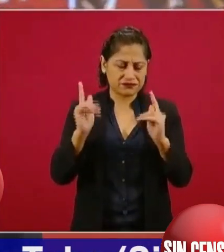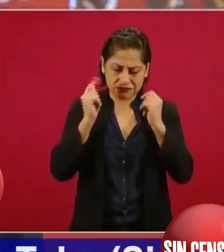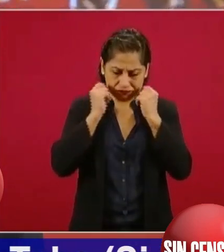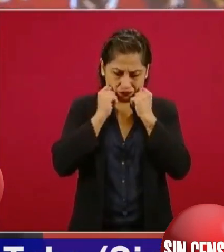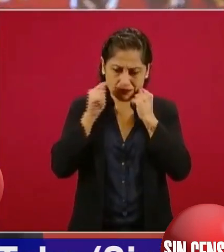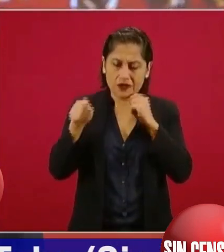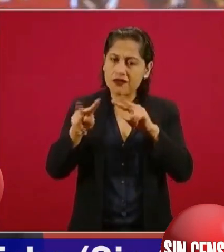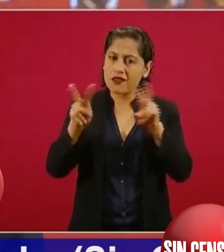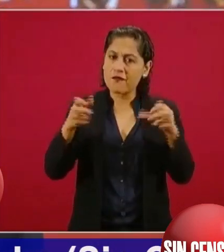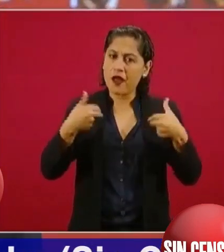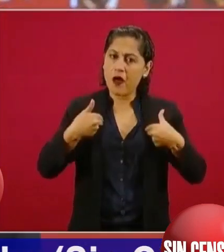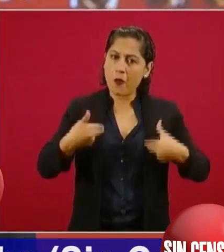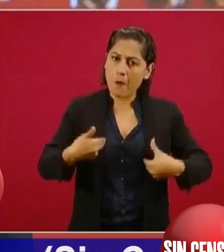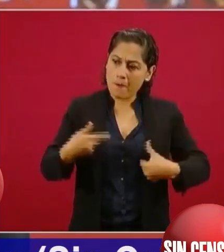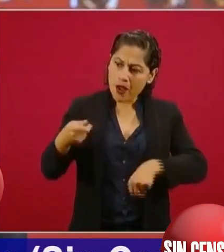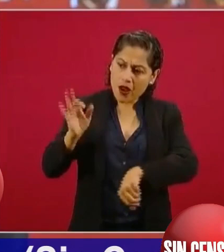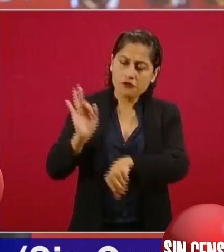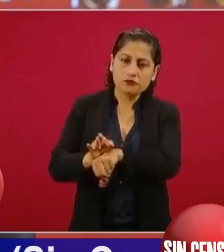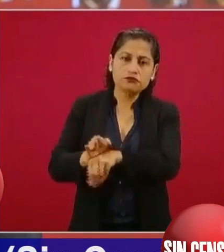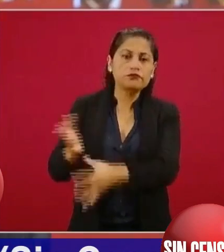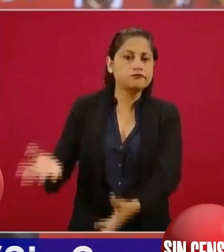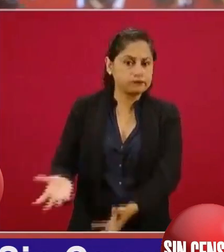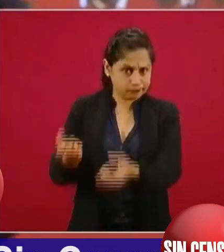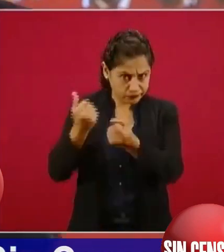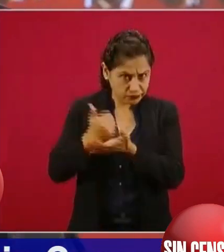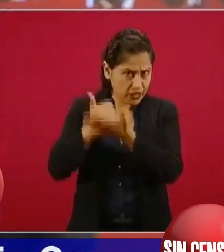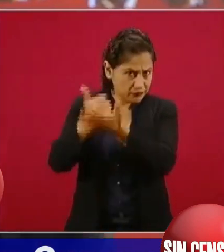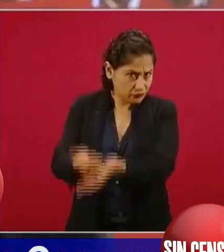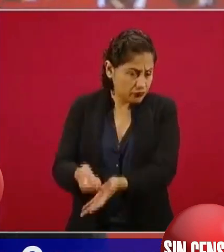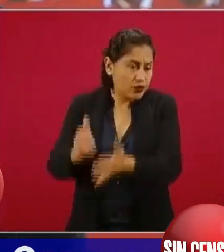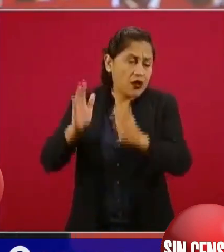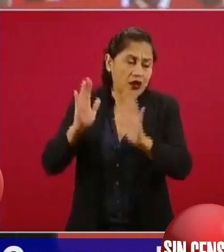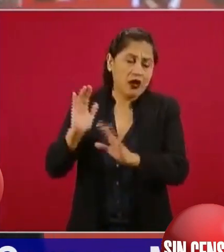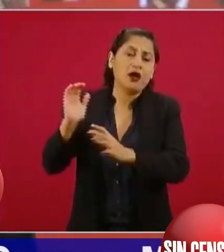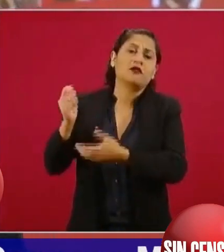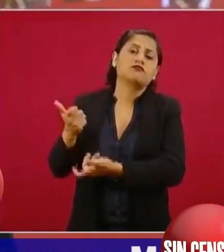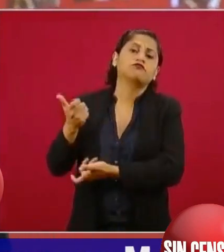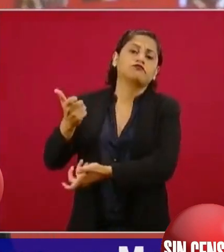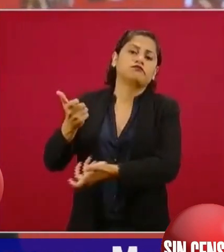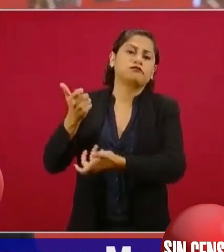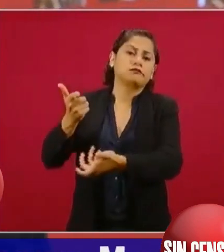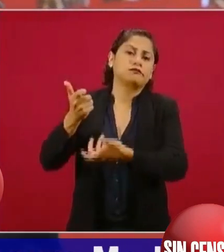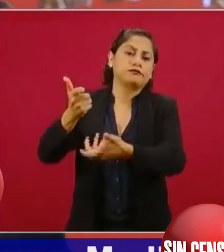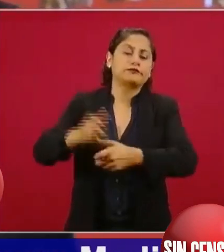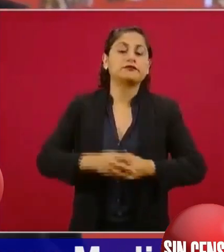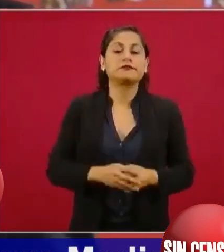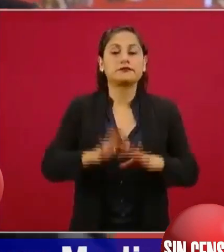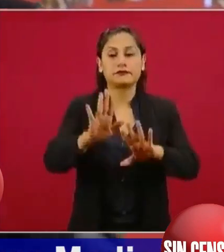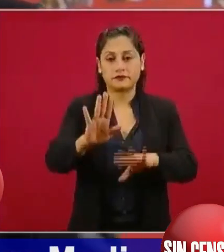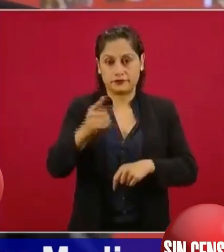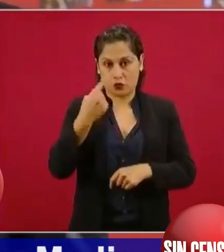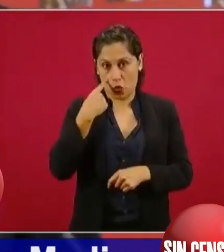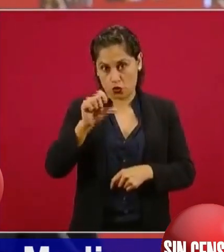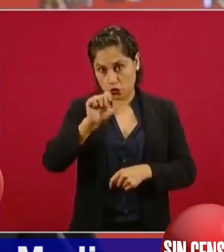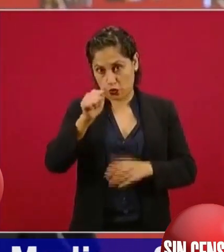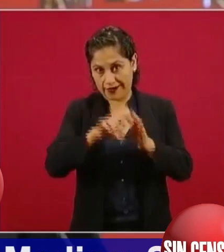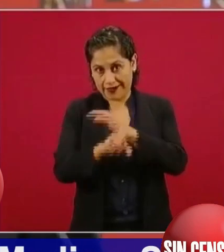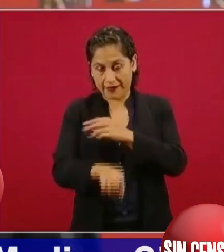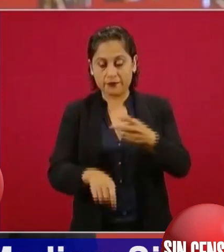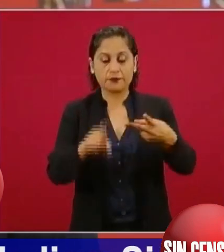humanitario. Dos, otro ejemplo, los que perdieron la